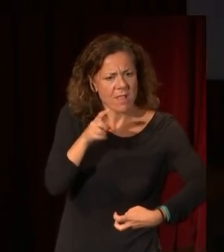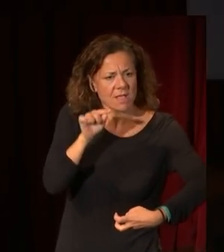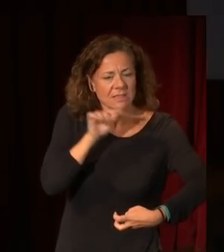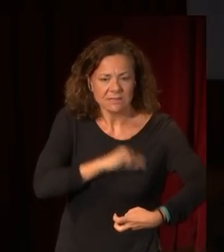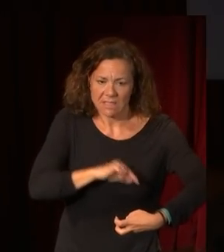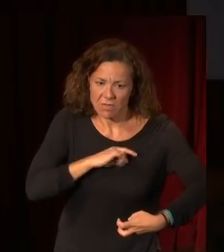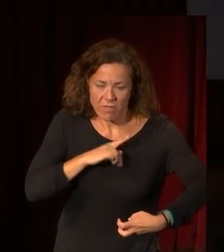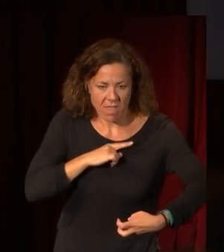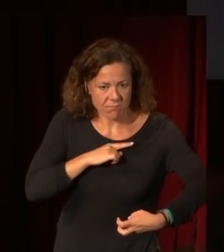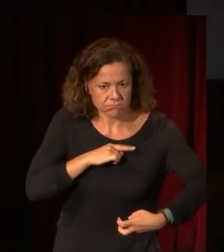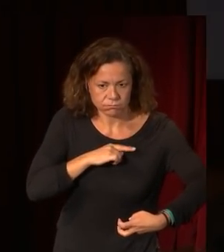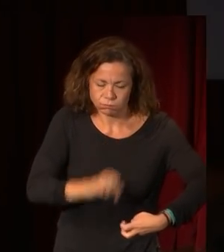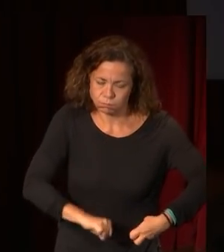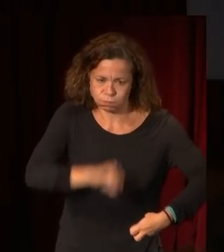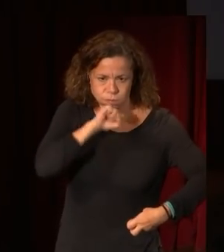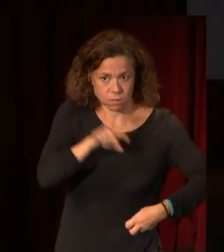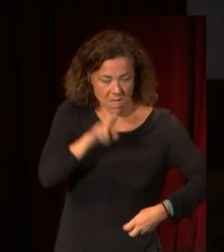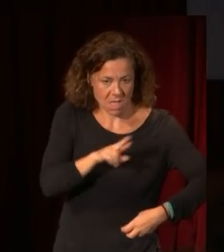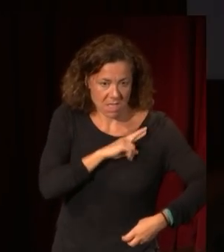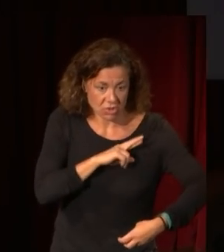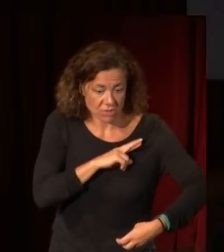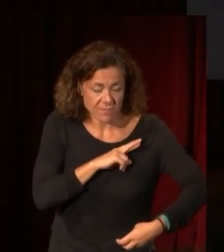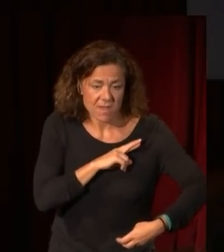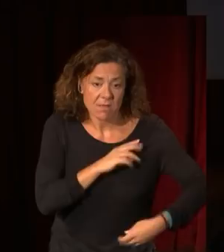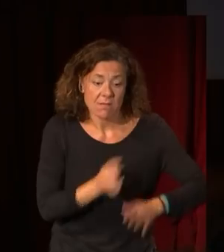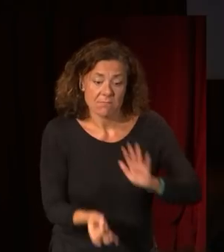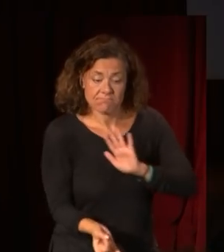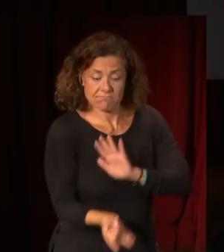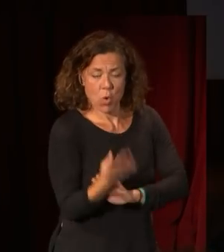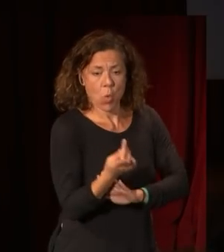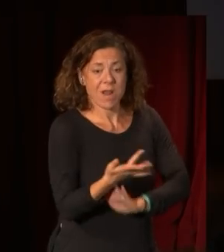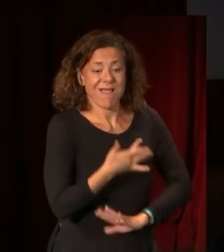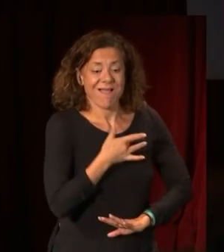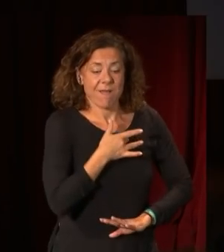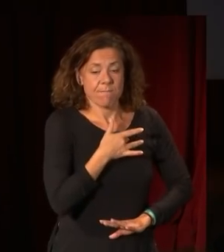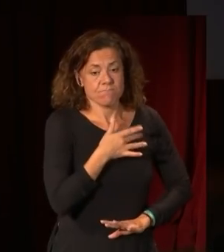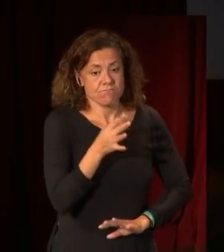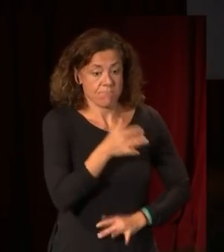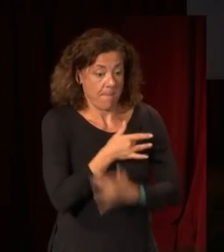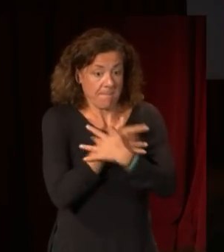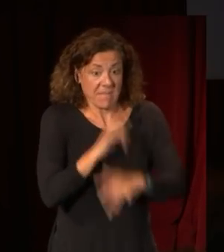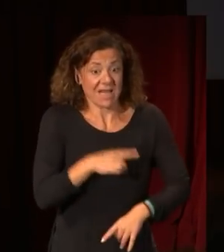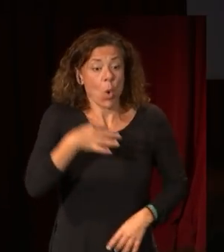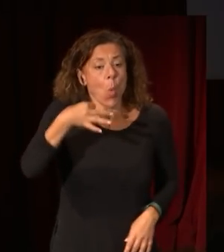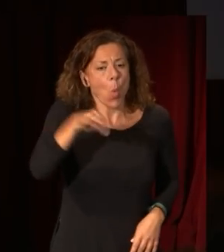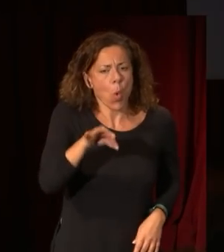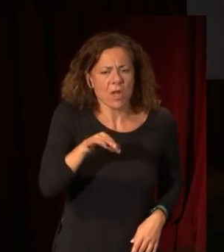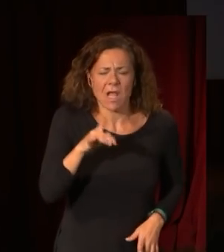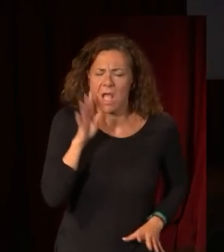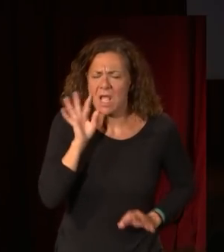devocional y emotivo construye digo una piedad absolutamente única absolutamente